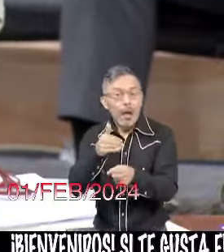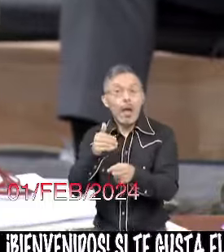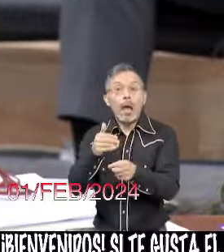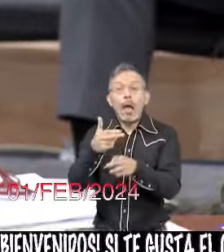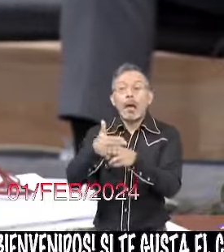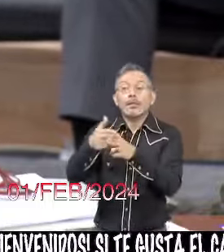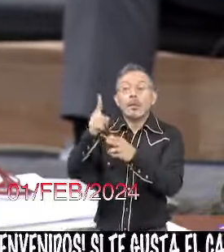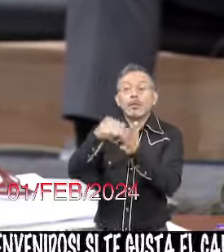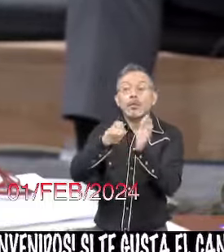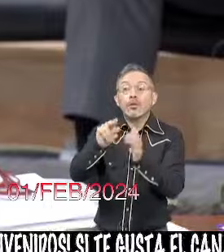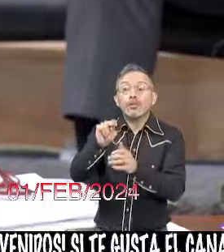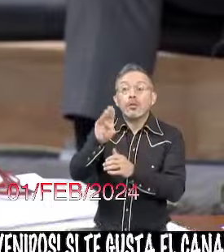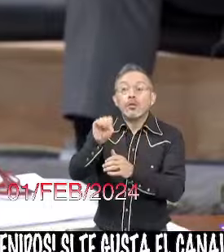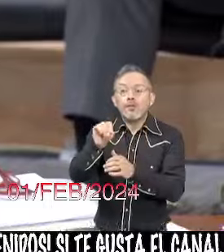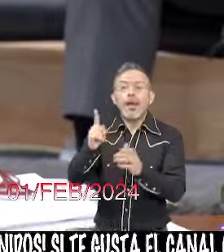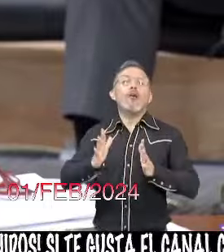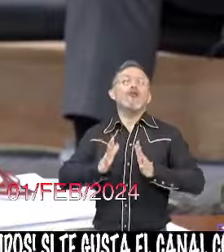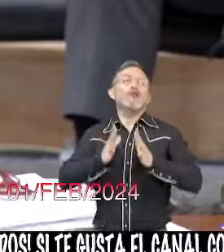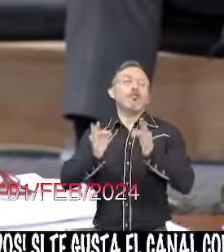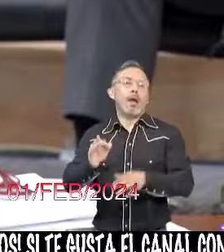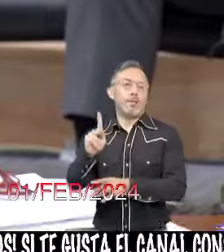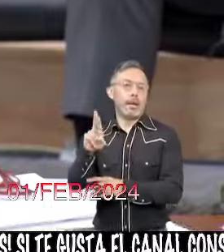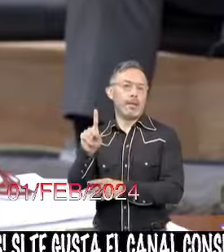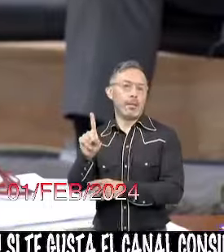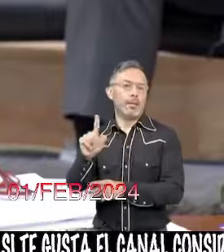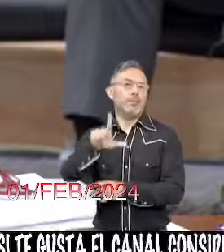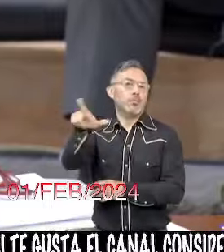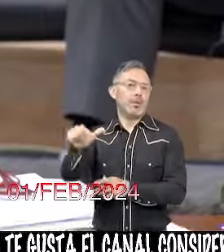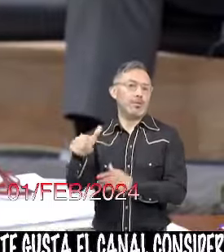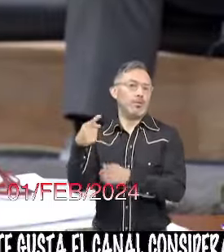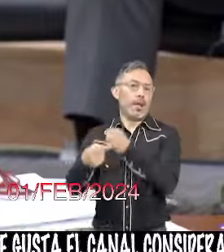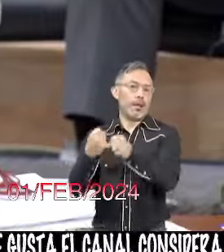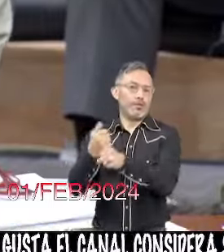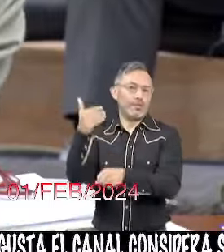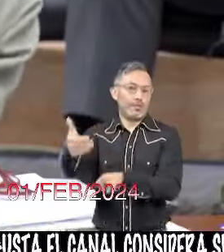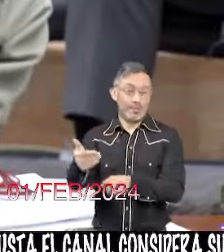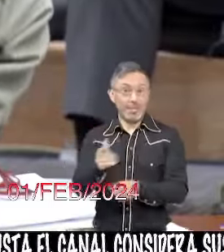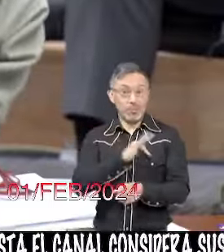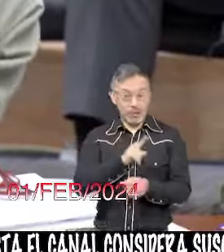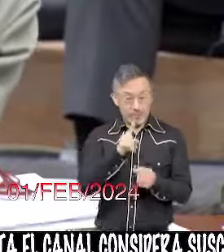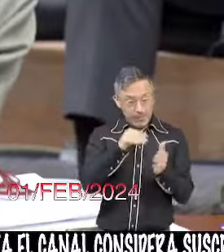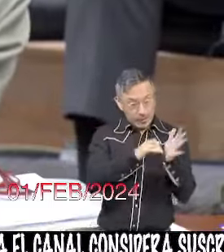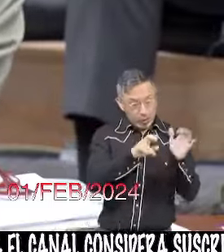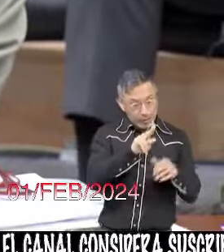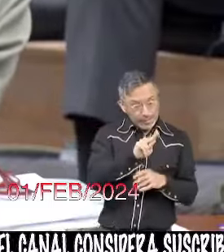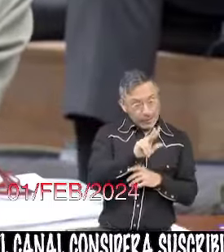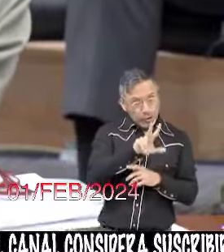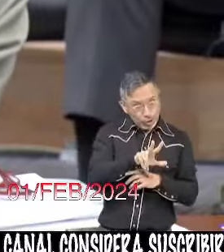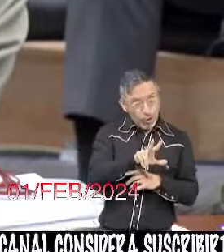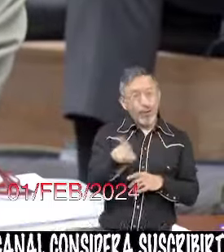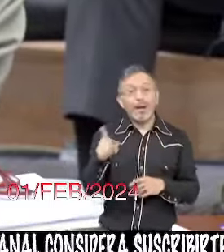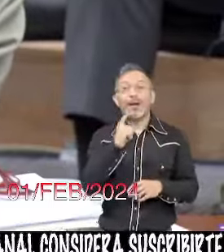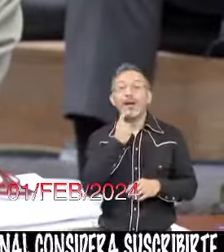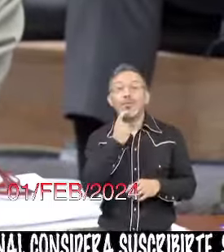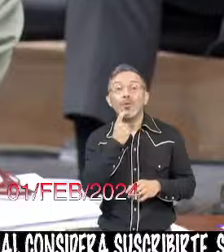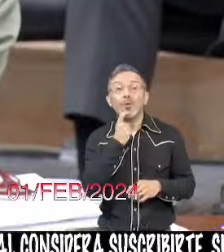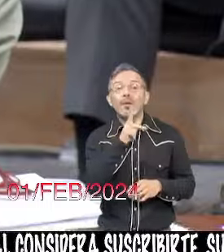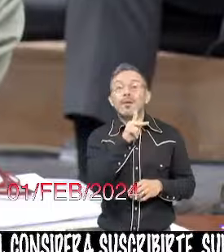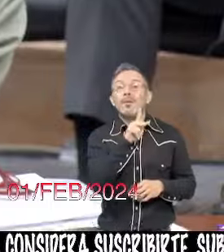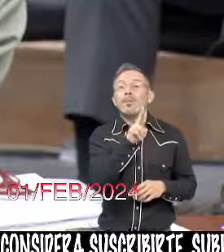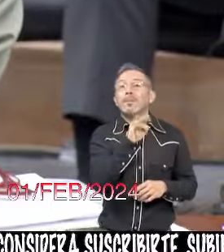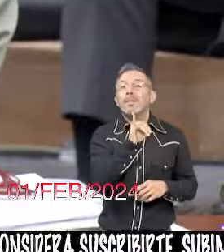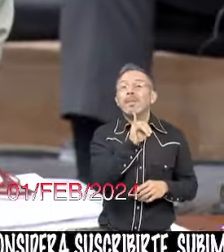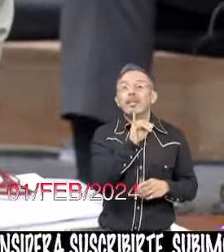88, a fines de 88, Andrés Manuel renuncia al PRI cuando no le dan una